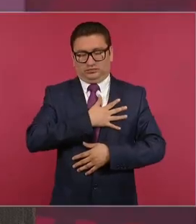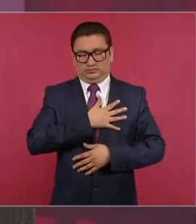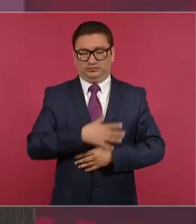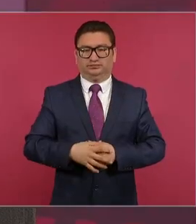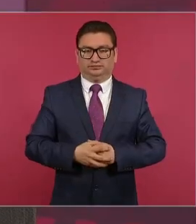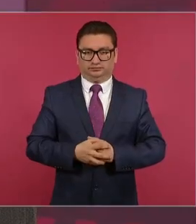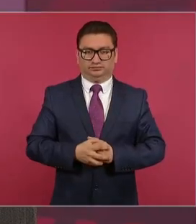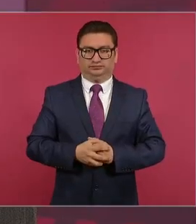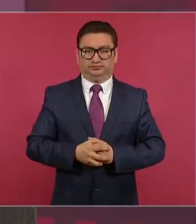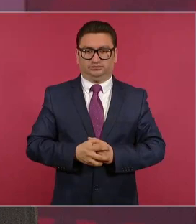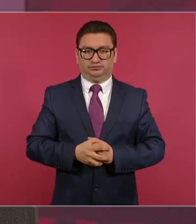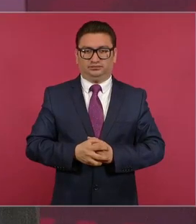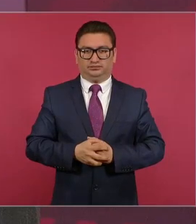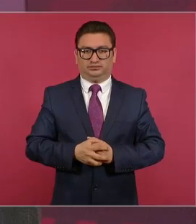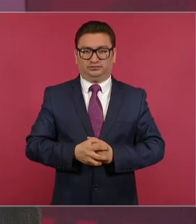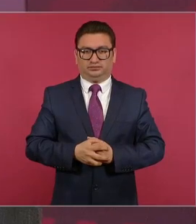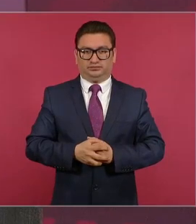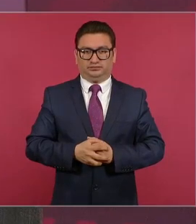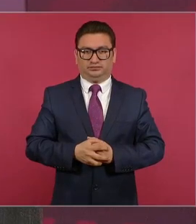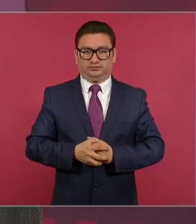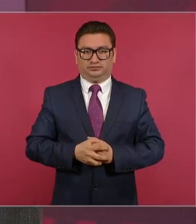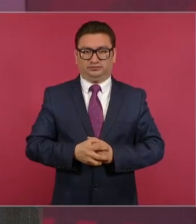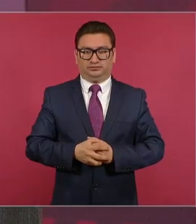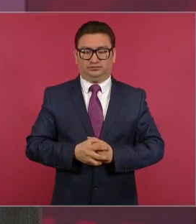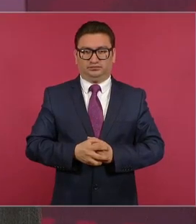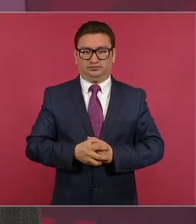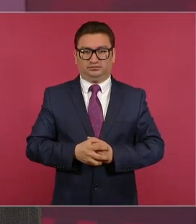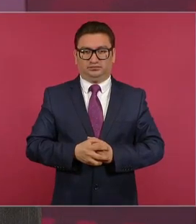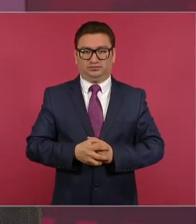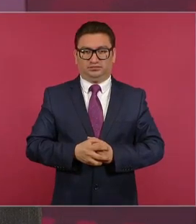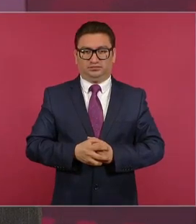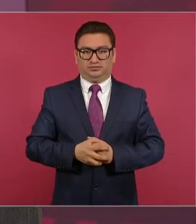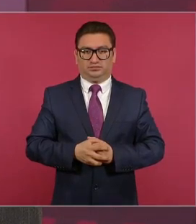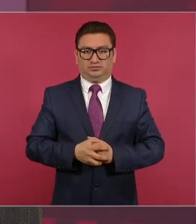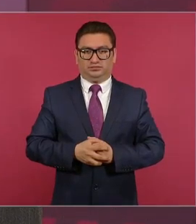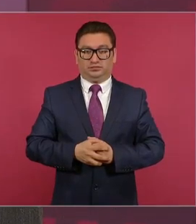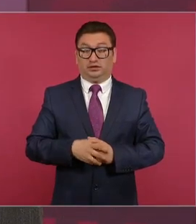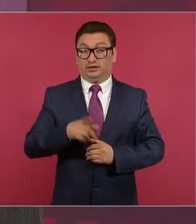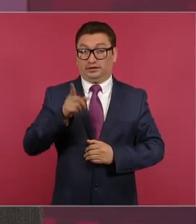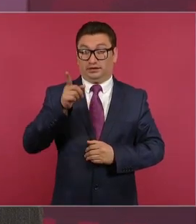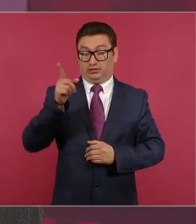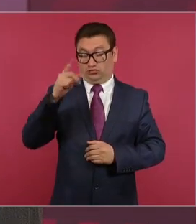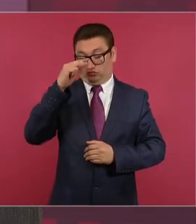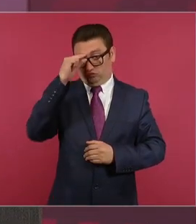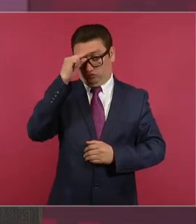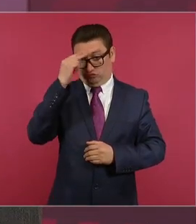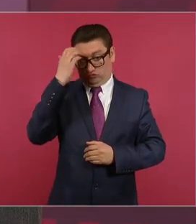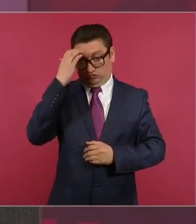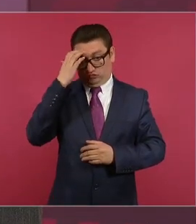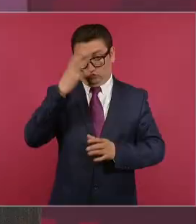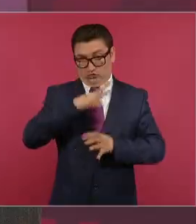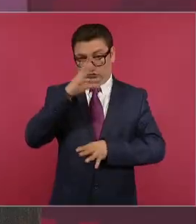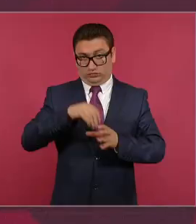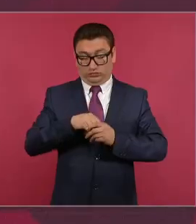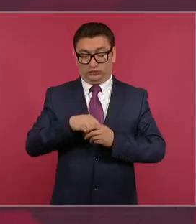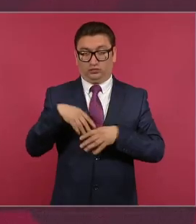que no ha tenido el reconocimiento suficiente porque incluso fue